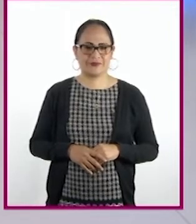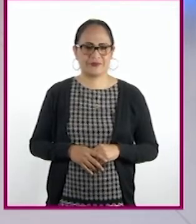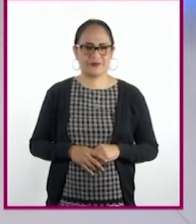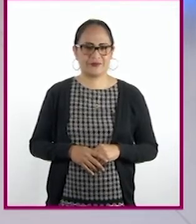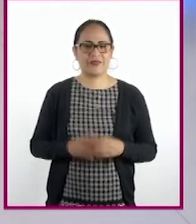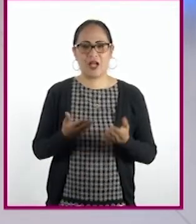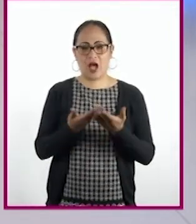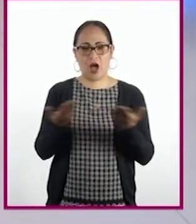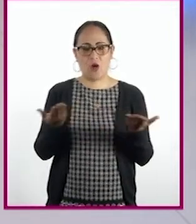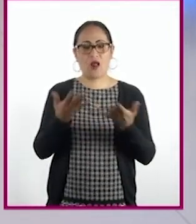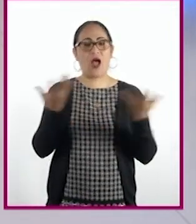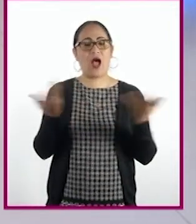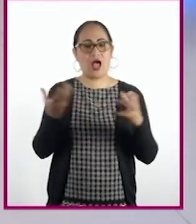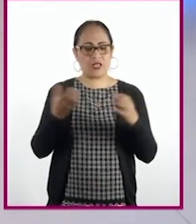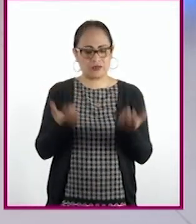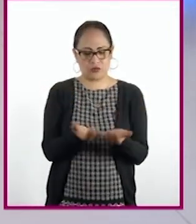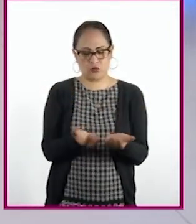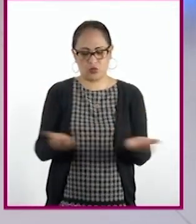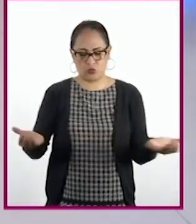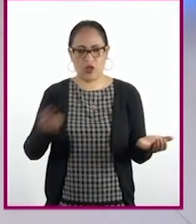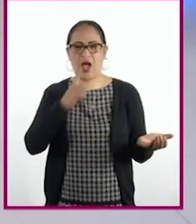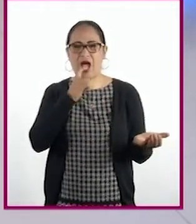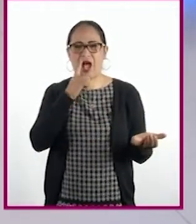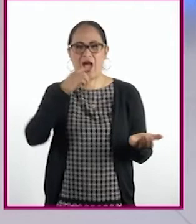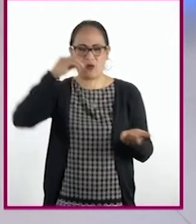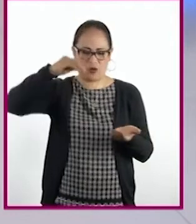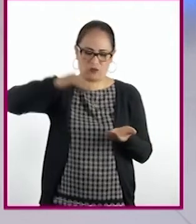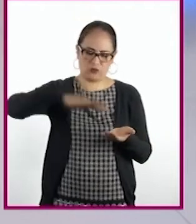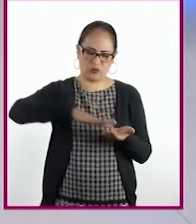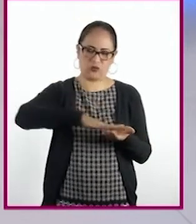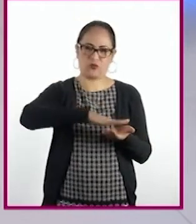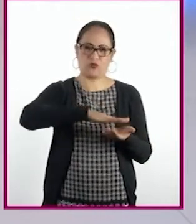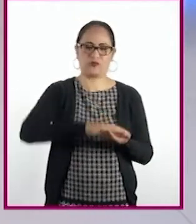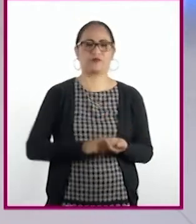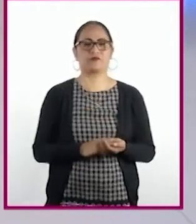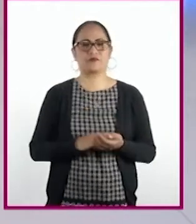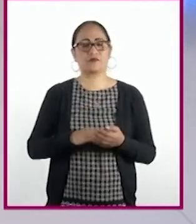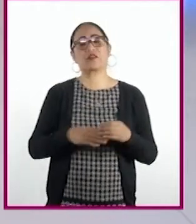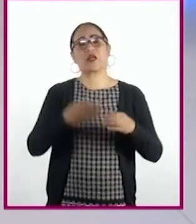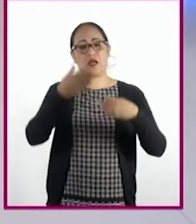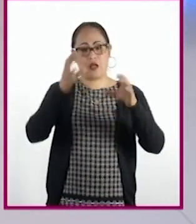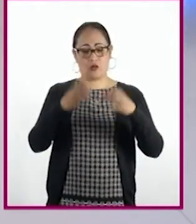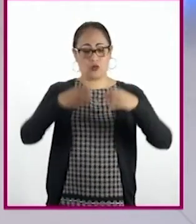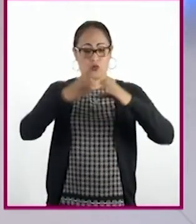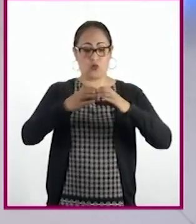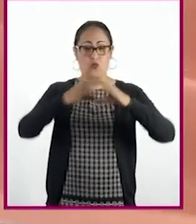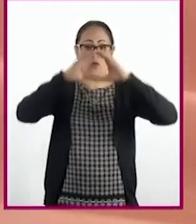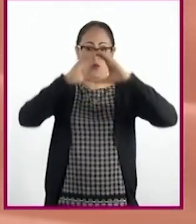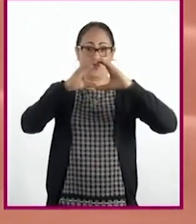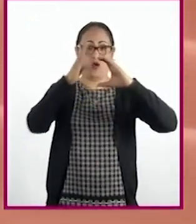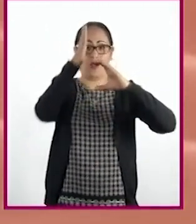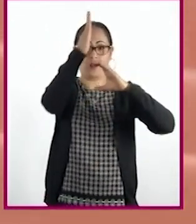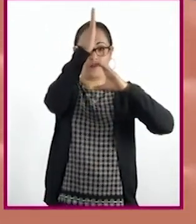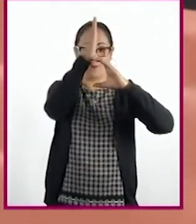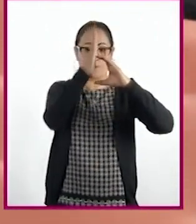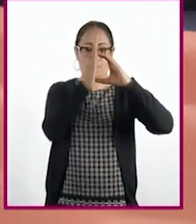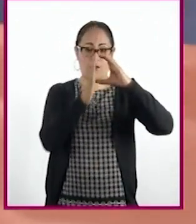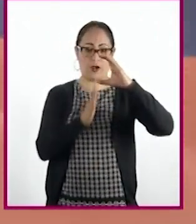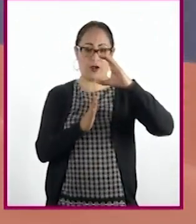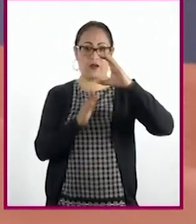¿Listo? Para ello, tendremos que realizar un corte transversal del tubo de